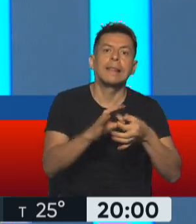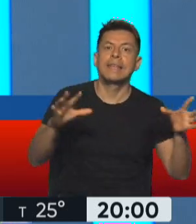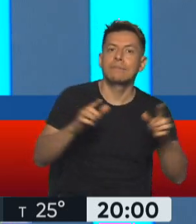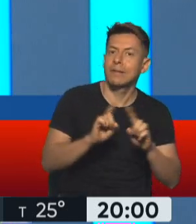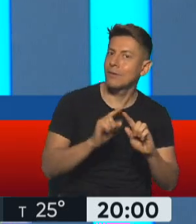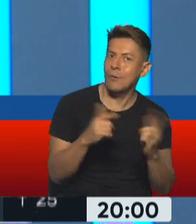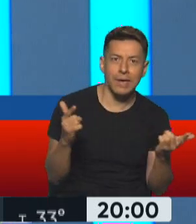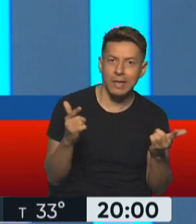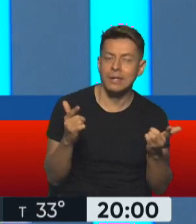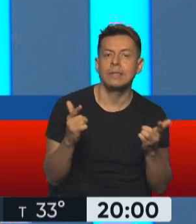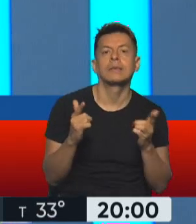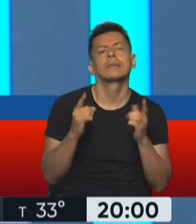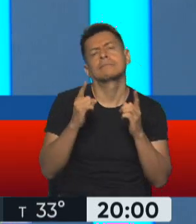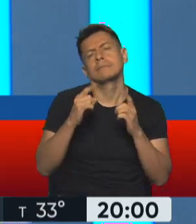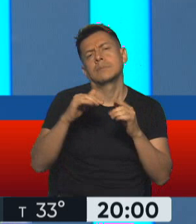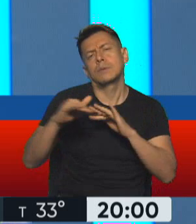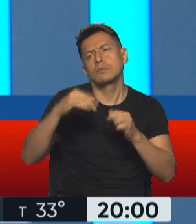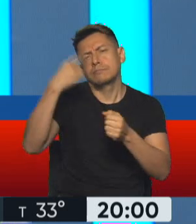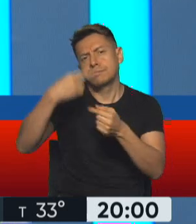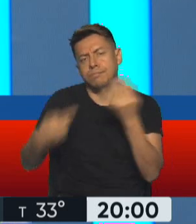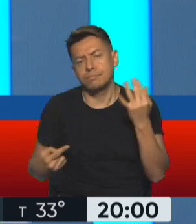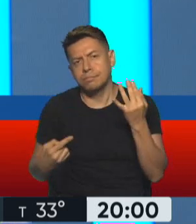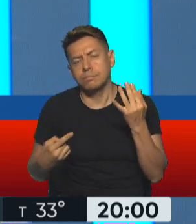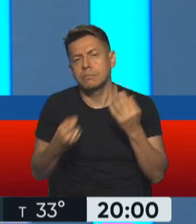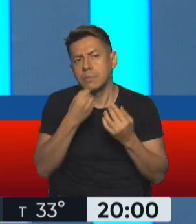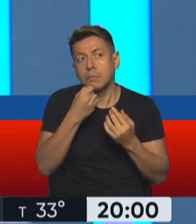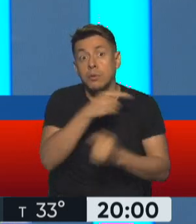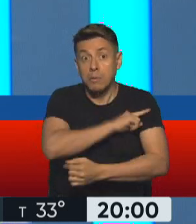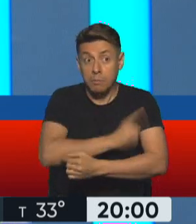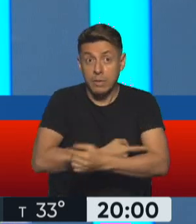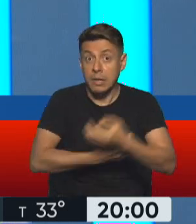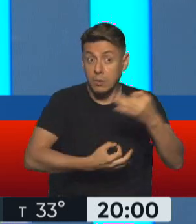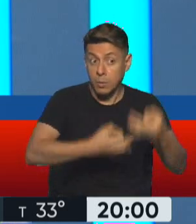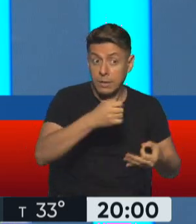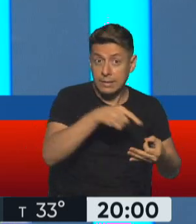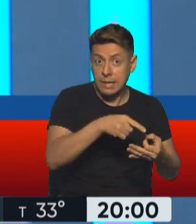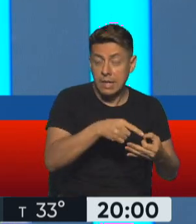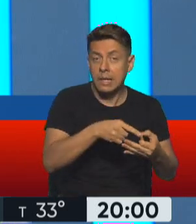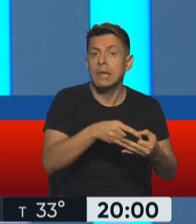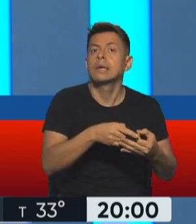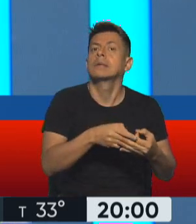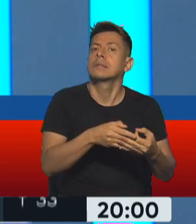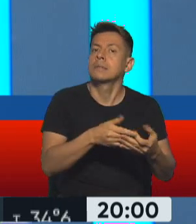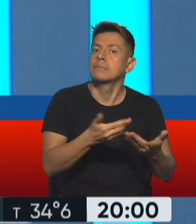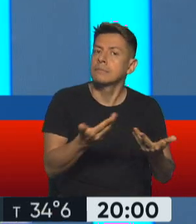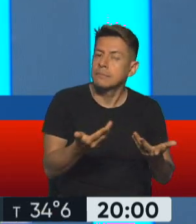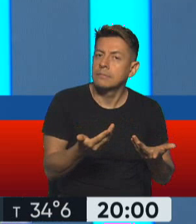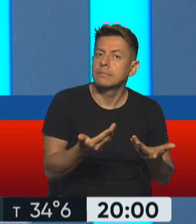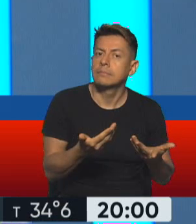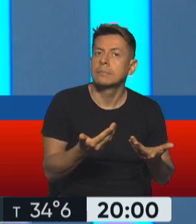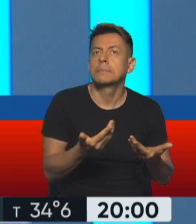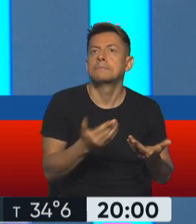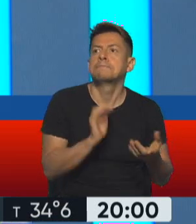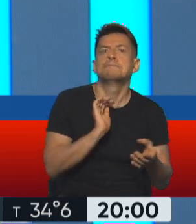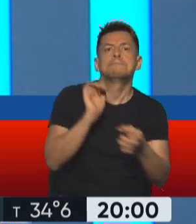de situaciones en las cuales, por ejemplo, el Poder Judicial había determinado o incidido en, no sé, por ejemplo,